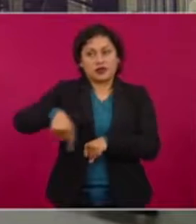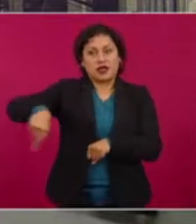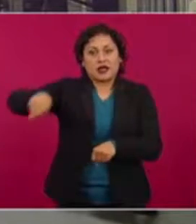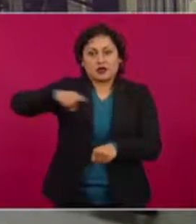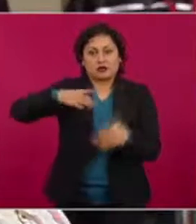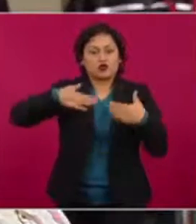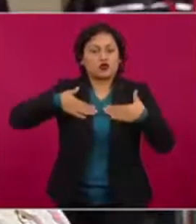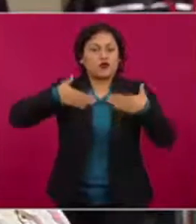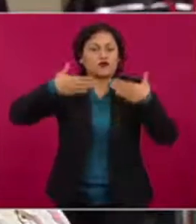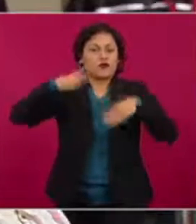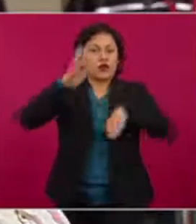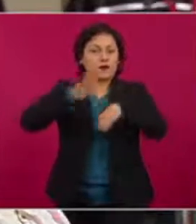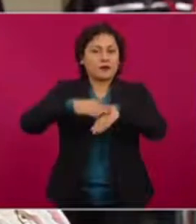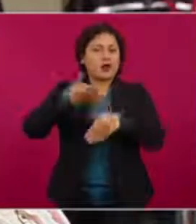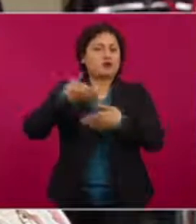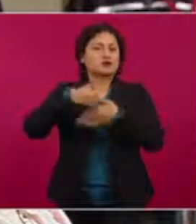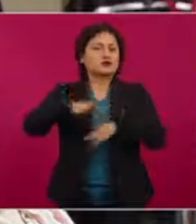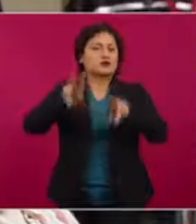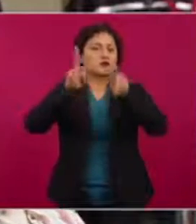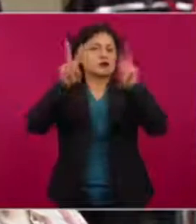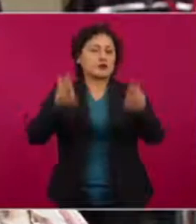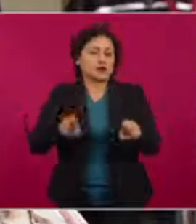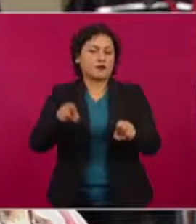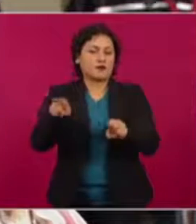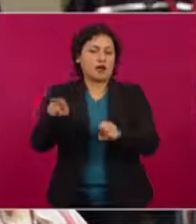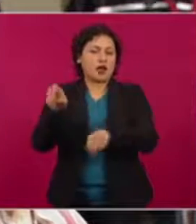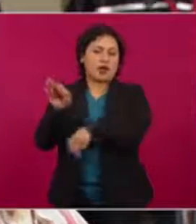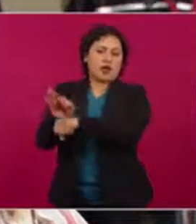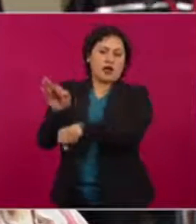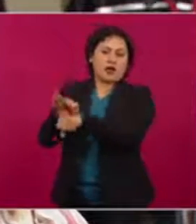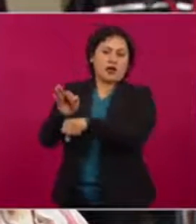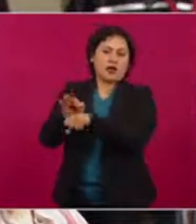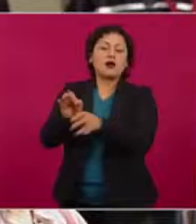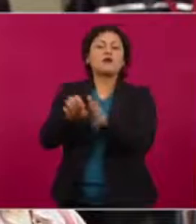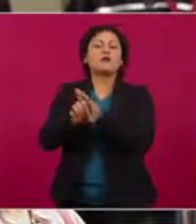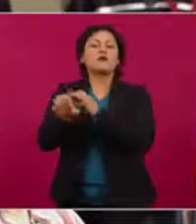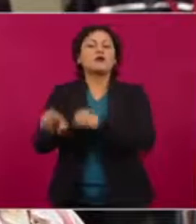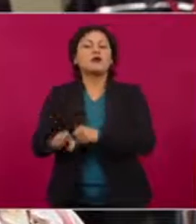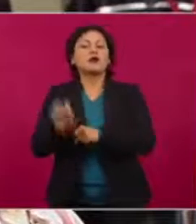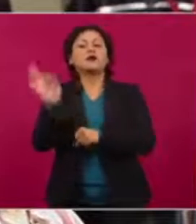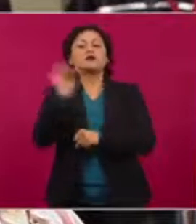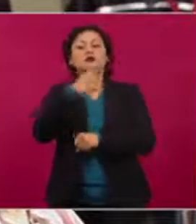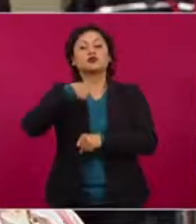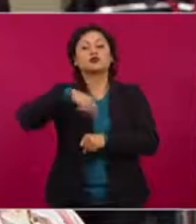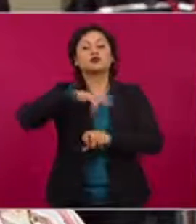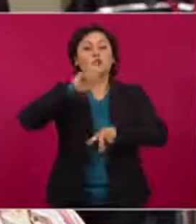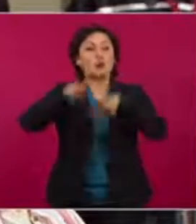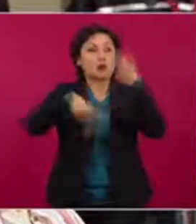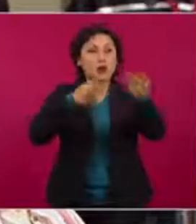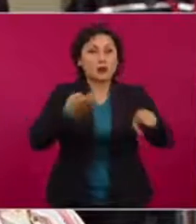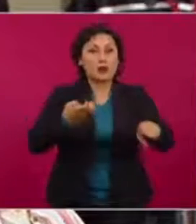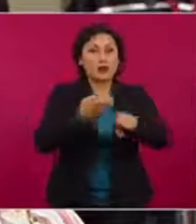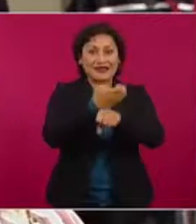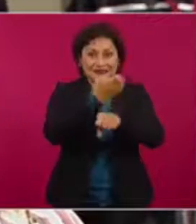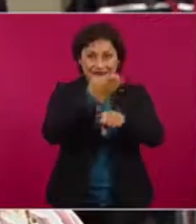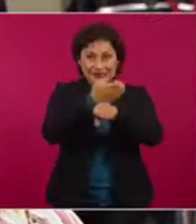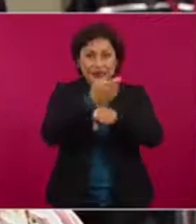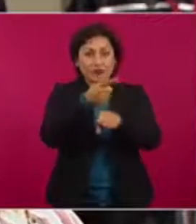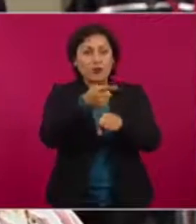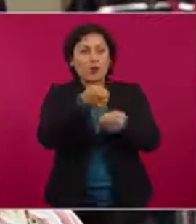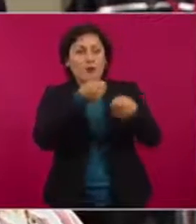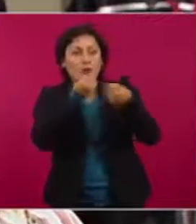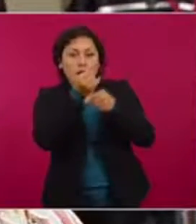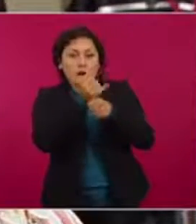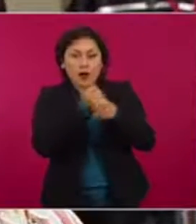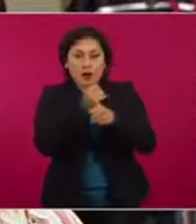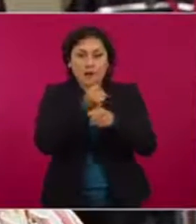¿no? Cuando va uno a los estados, realmente un periodista agredido, pues no confía en el estado, digamos,